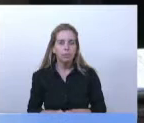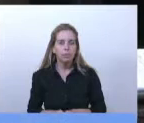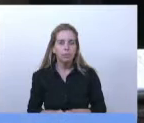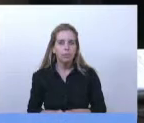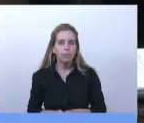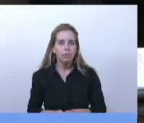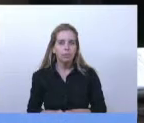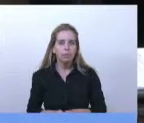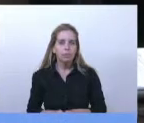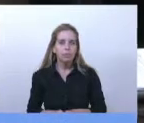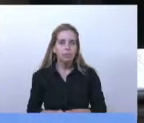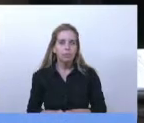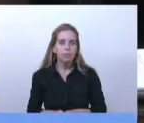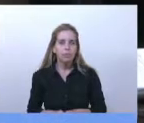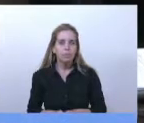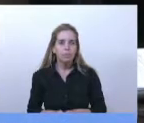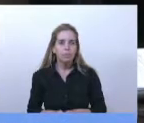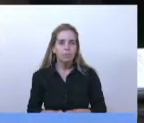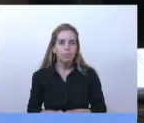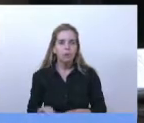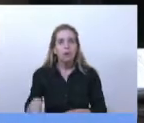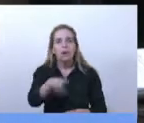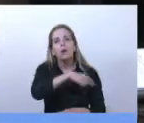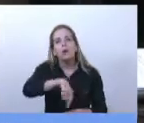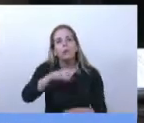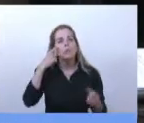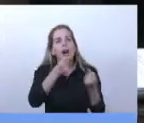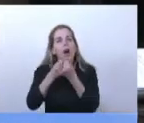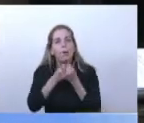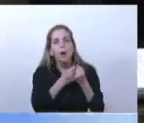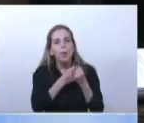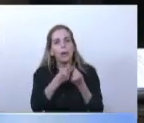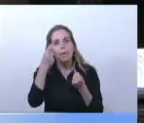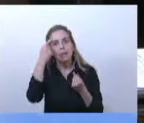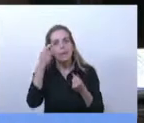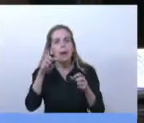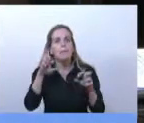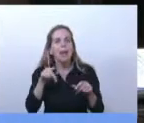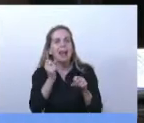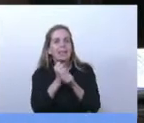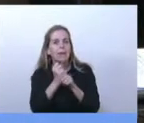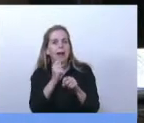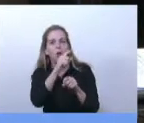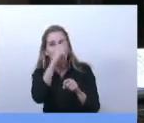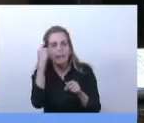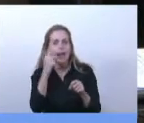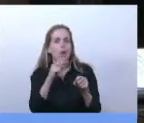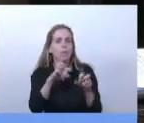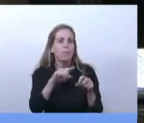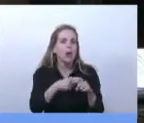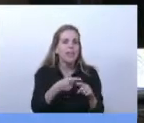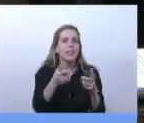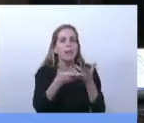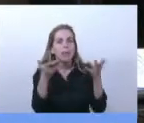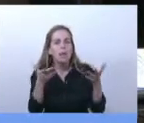y que nos propongamos realizar mayores esfuerzos a la hora de construir políticas de estado y políticas públicas en pos de